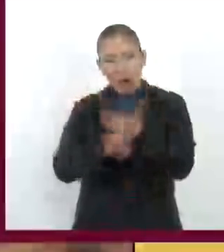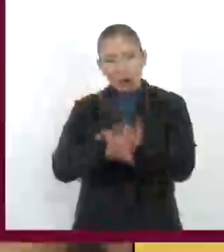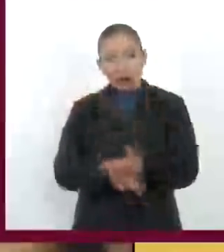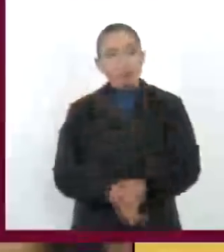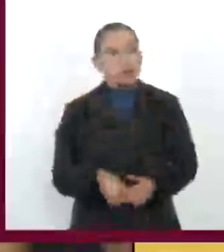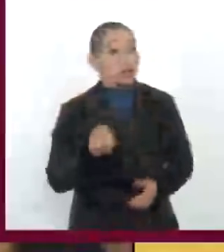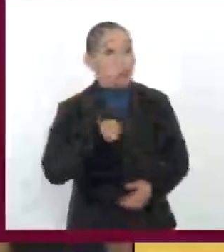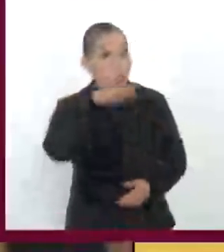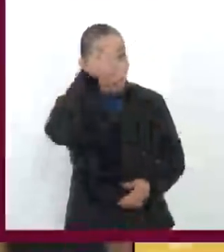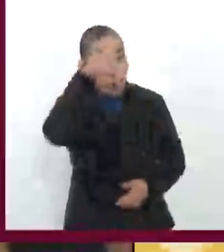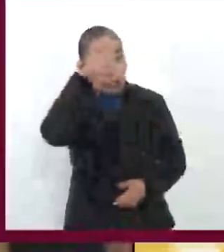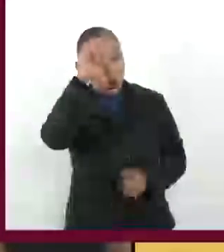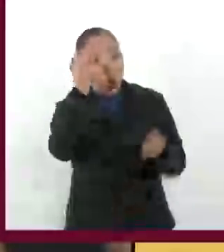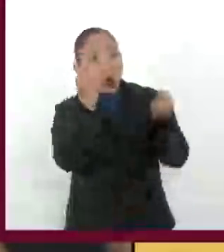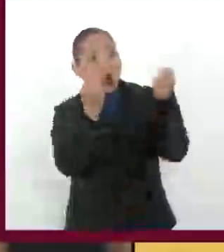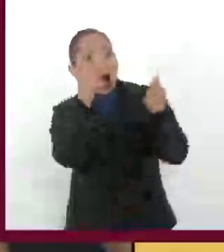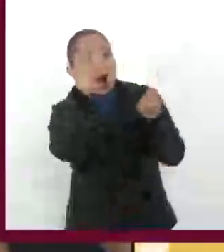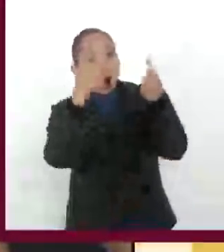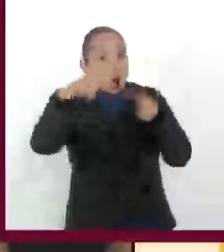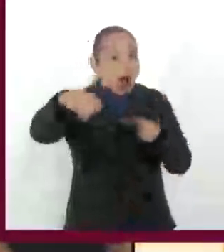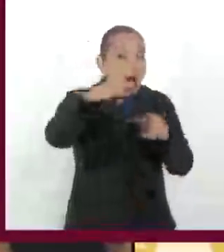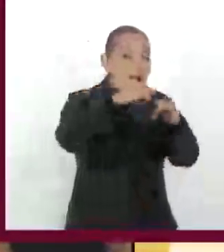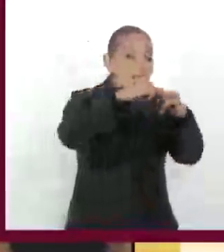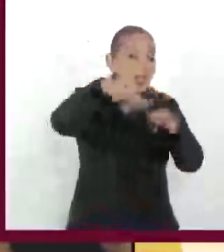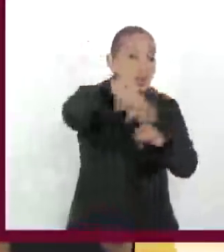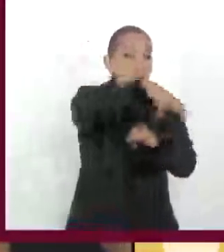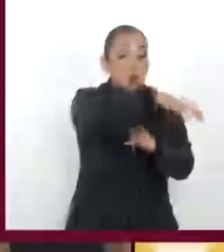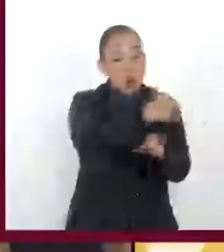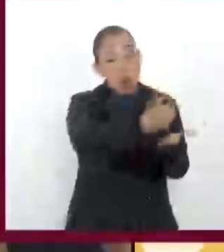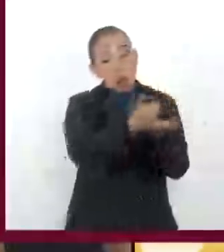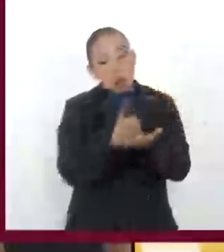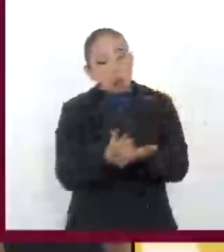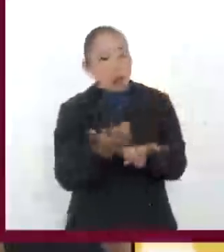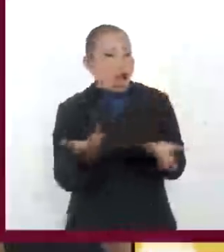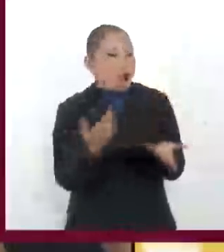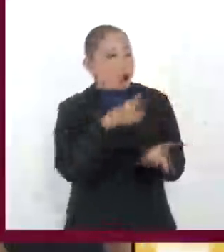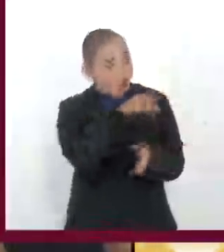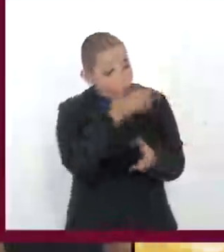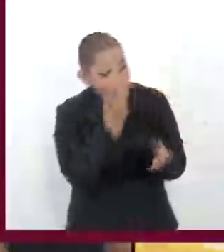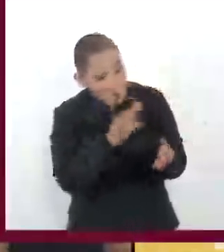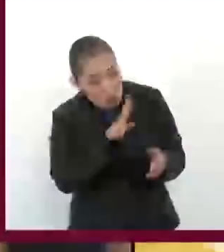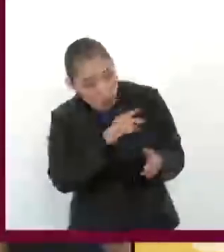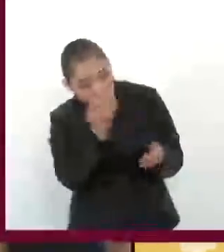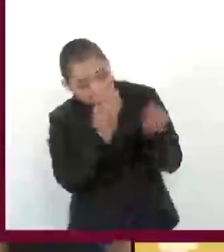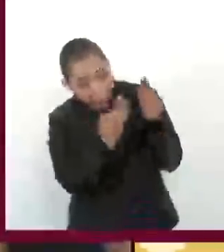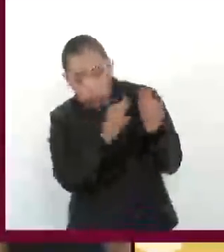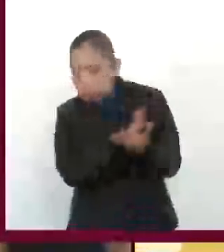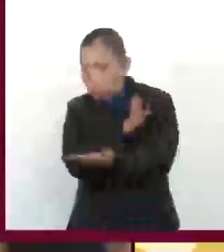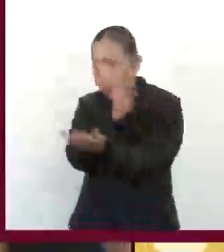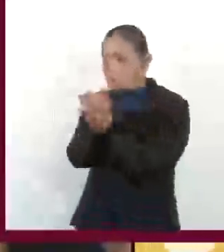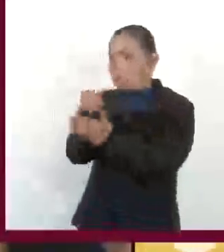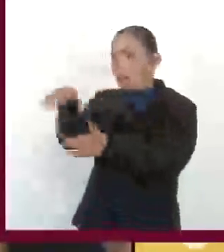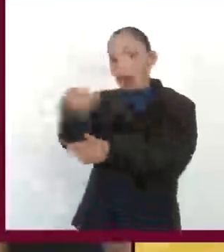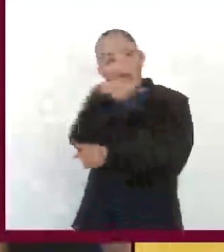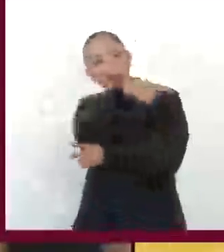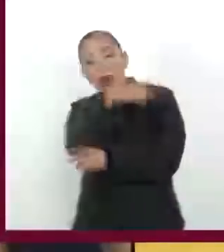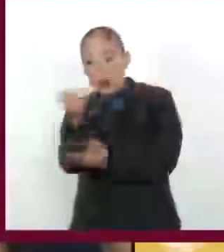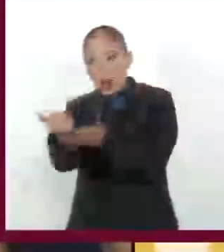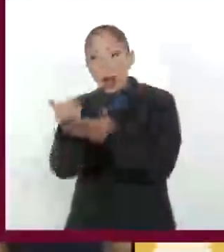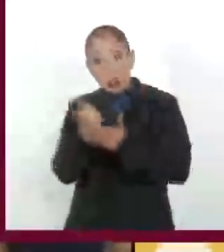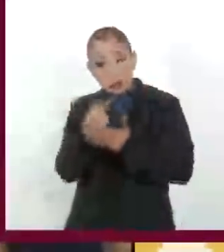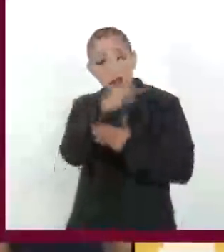hicieron. Bueno, yo pienso que también hay algunas instituciones que pueden ayudarnos al respecto. Algunas instituciones que también se encargan de